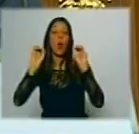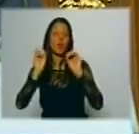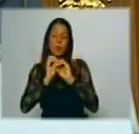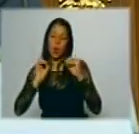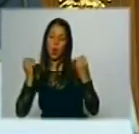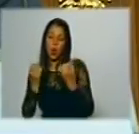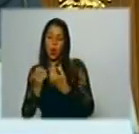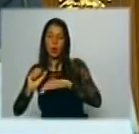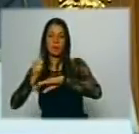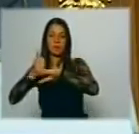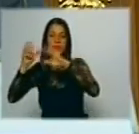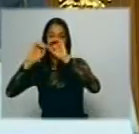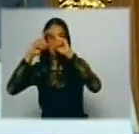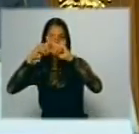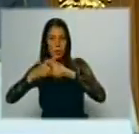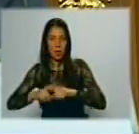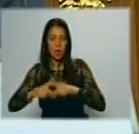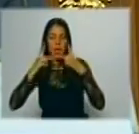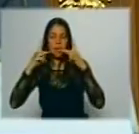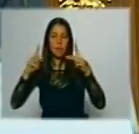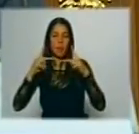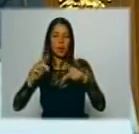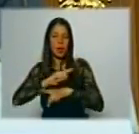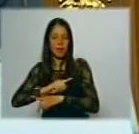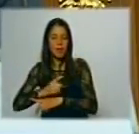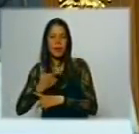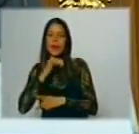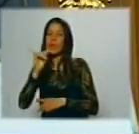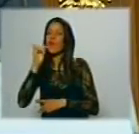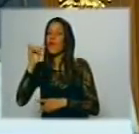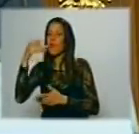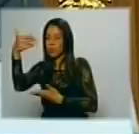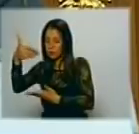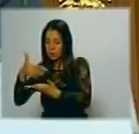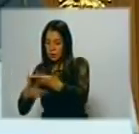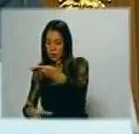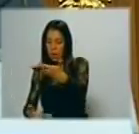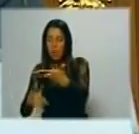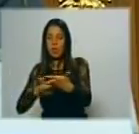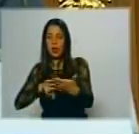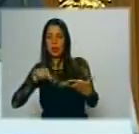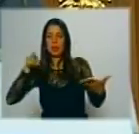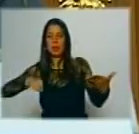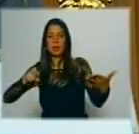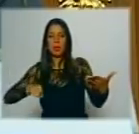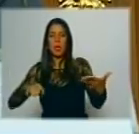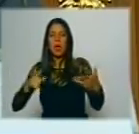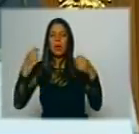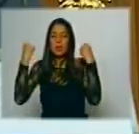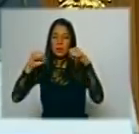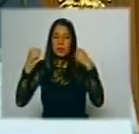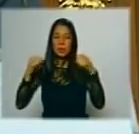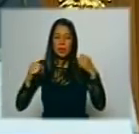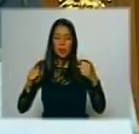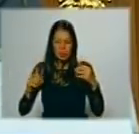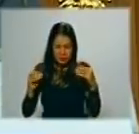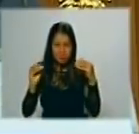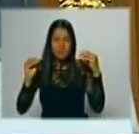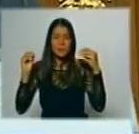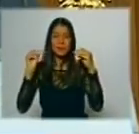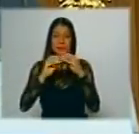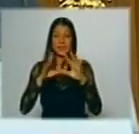entes de la administración pública que corresponda, la información que estime pertinente para el ejercicio de sus